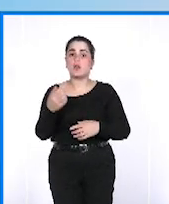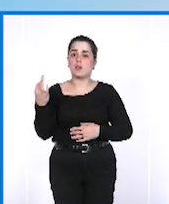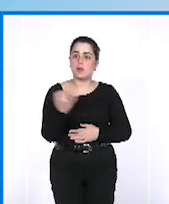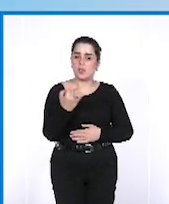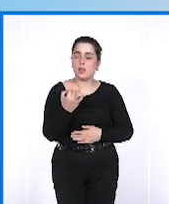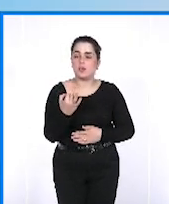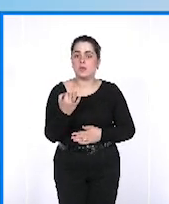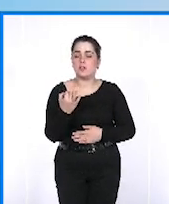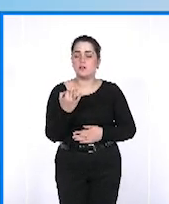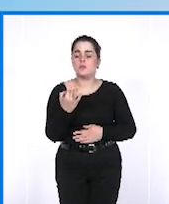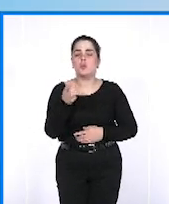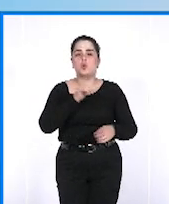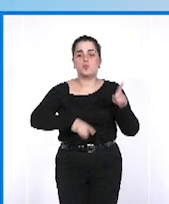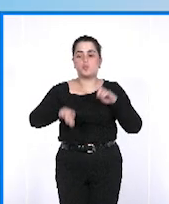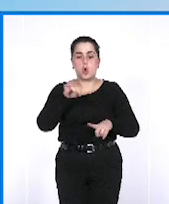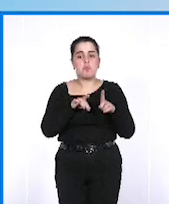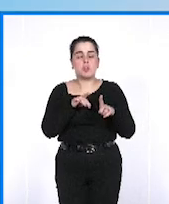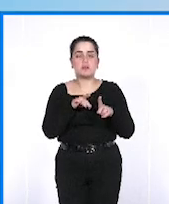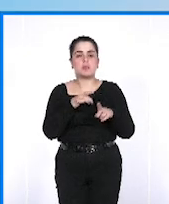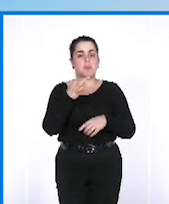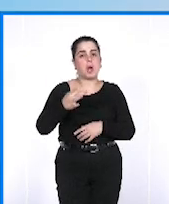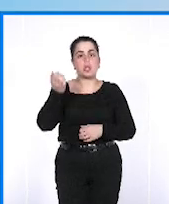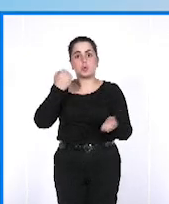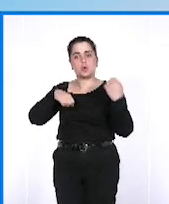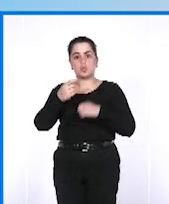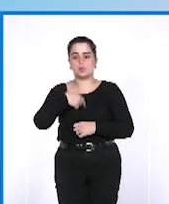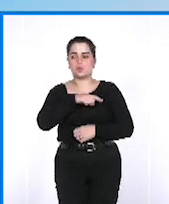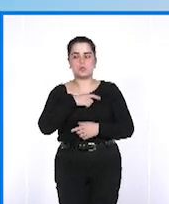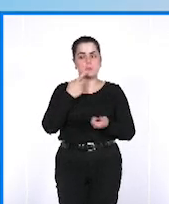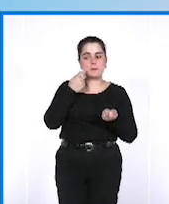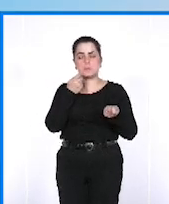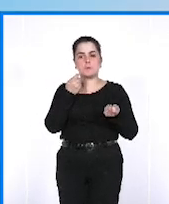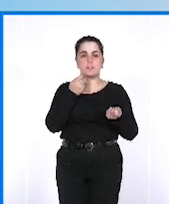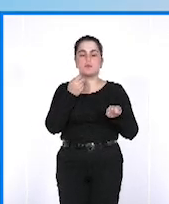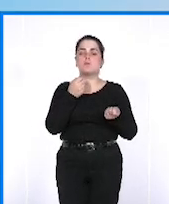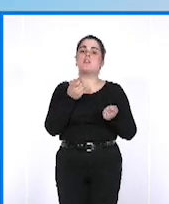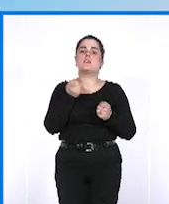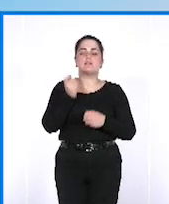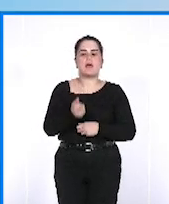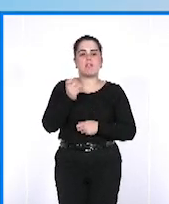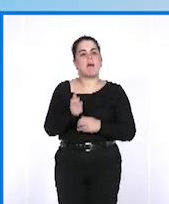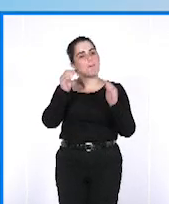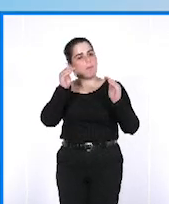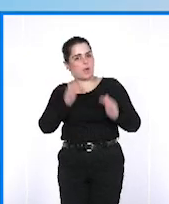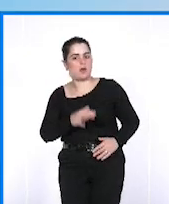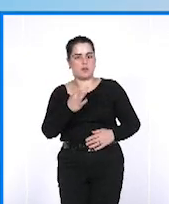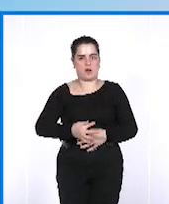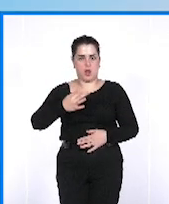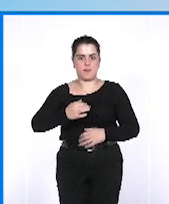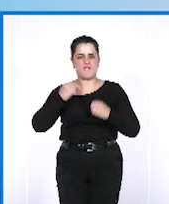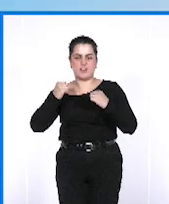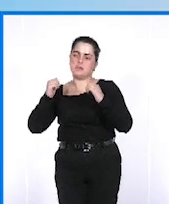a a que los problemas de conducta o las conductas que nos preocupan al menos reduzcan su frecuencia y también su intensidad